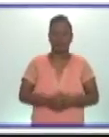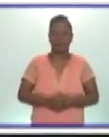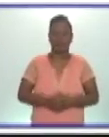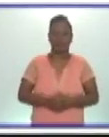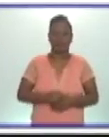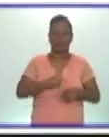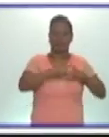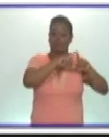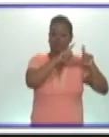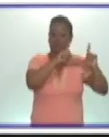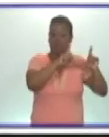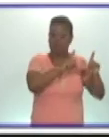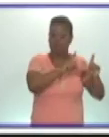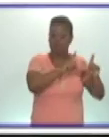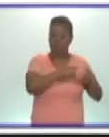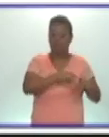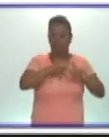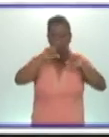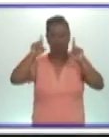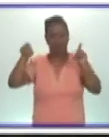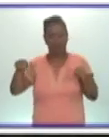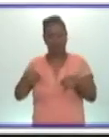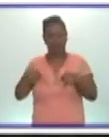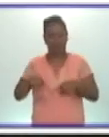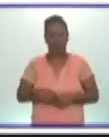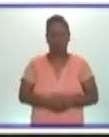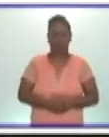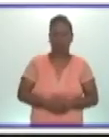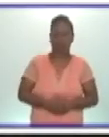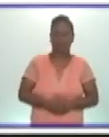monomio con esta expresión algebraica.